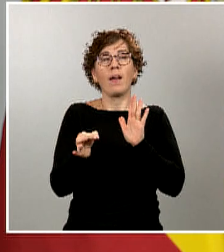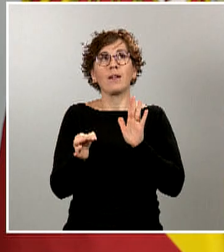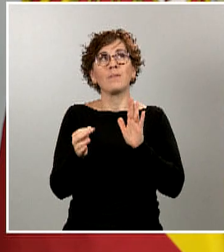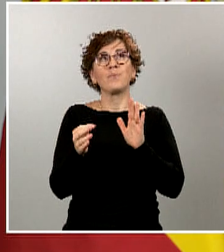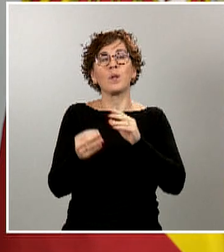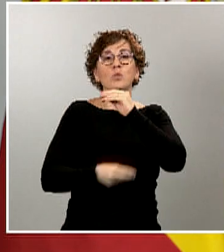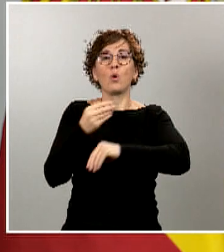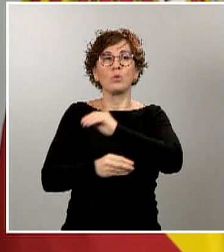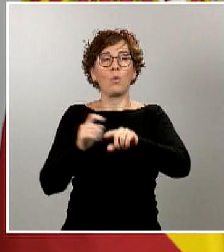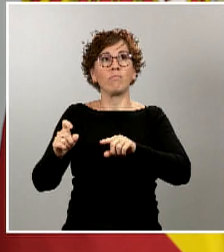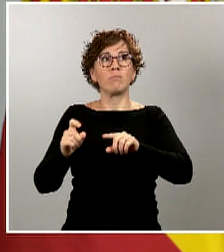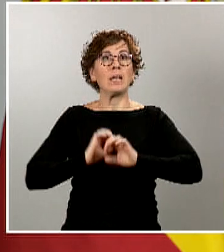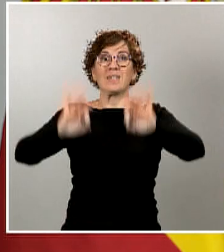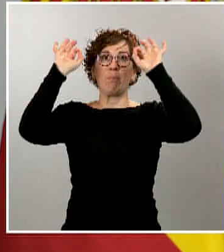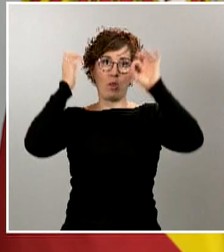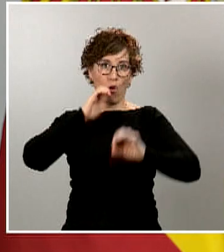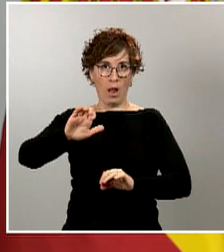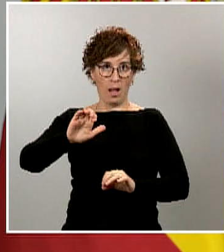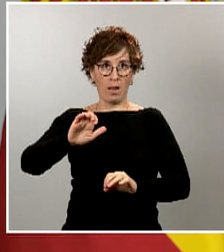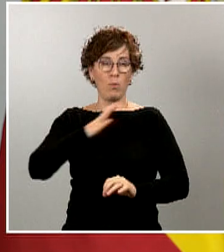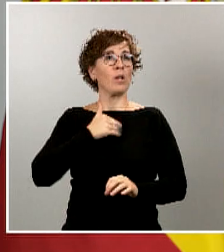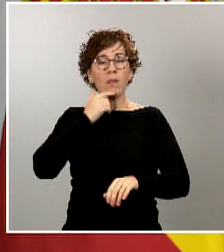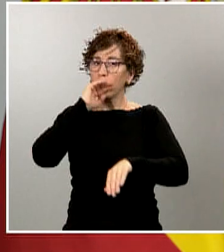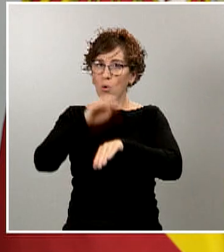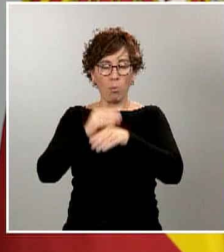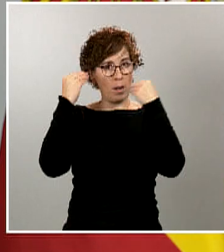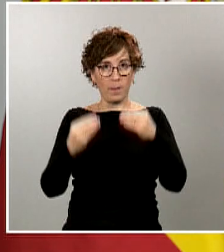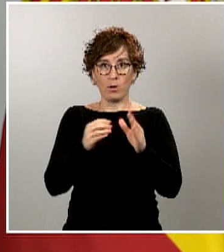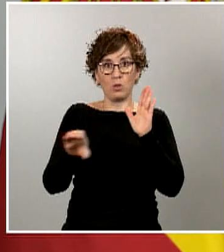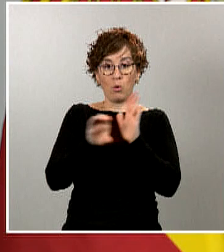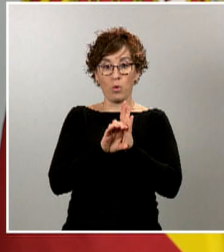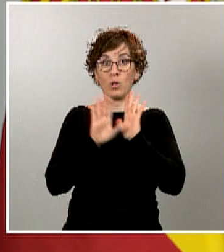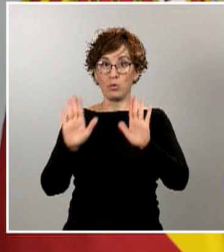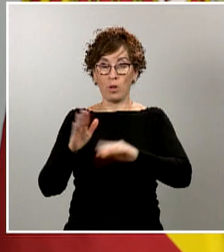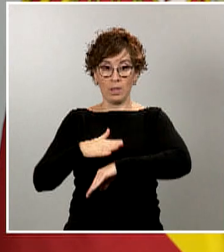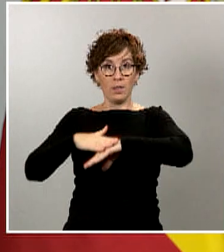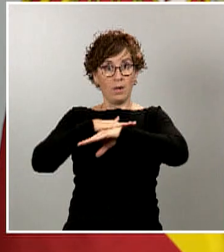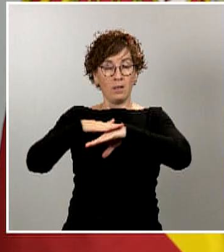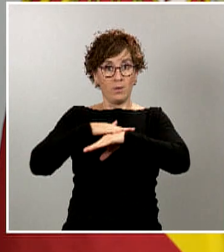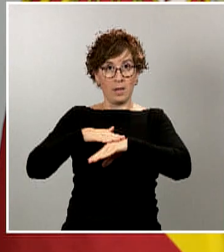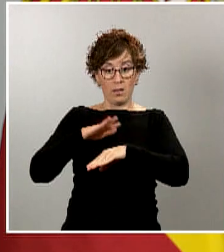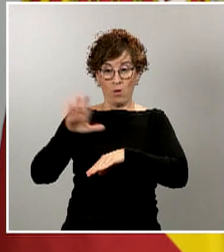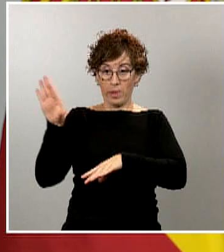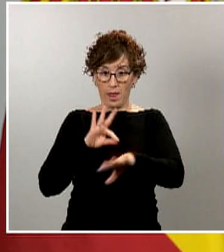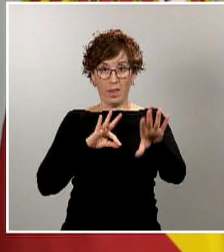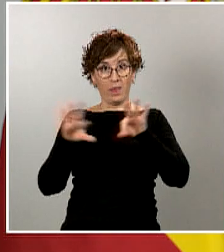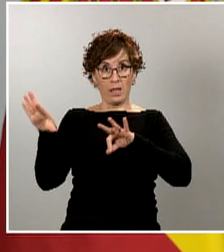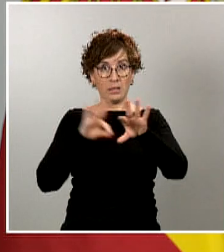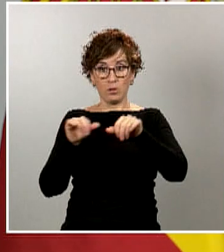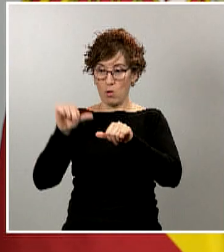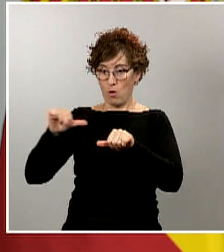plenamente constitucional y que, por tanto, el Gobierno, cuando ha tomado todas las decisiones que ha tomado, que además ha dado cuenta de ellas